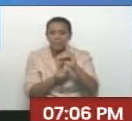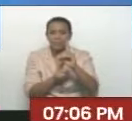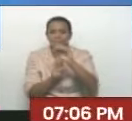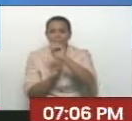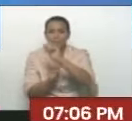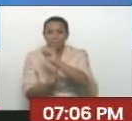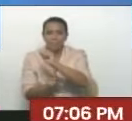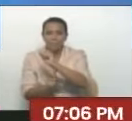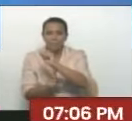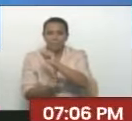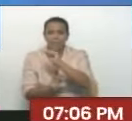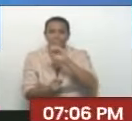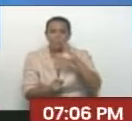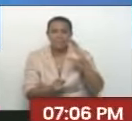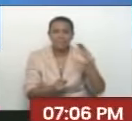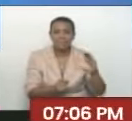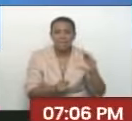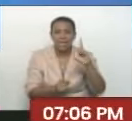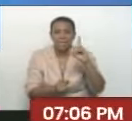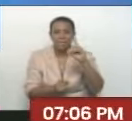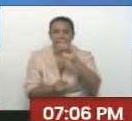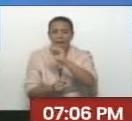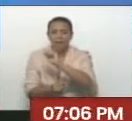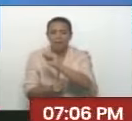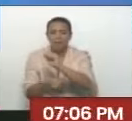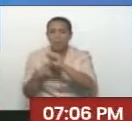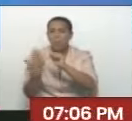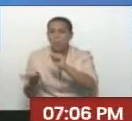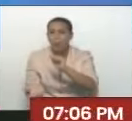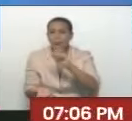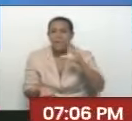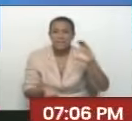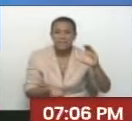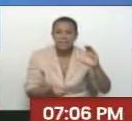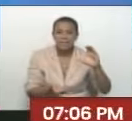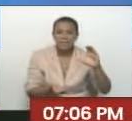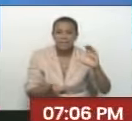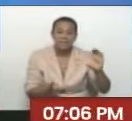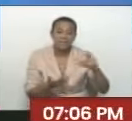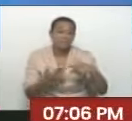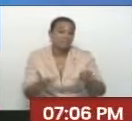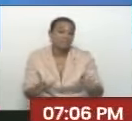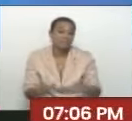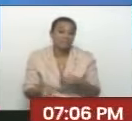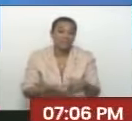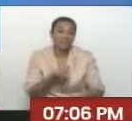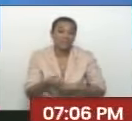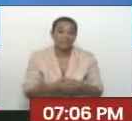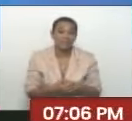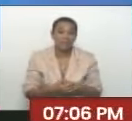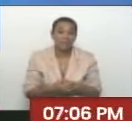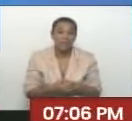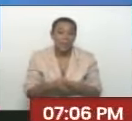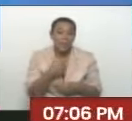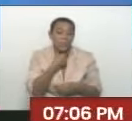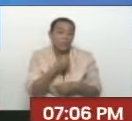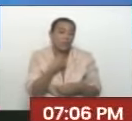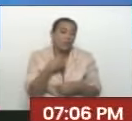CDA. ¿Cuál es el método CDA? CDA. ¿Ah? A mí siempre me gusta